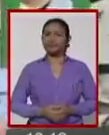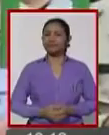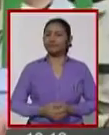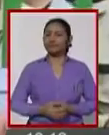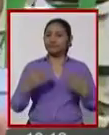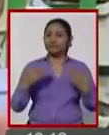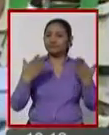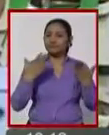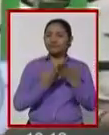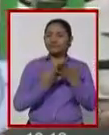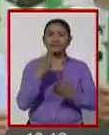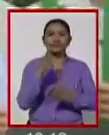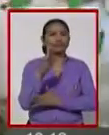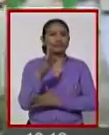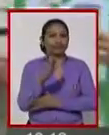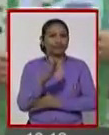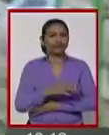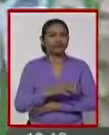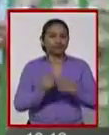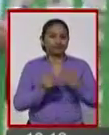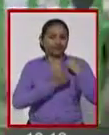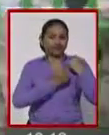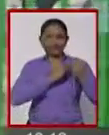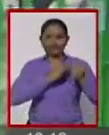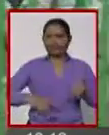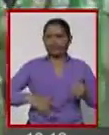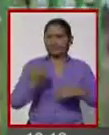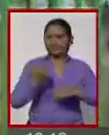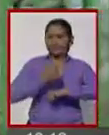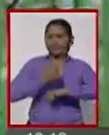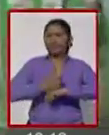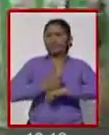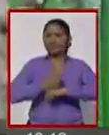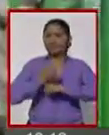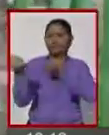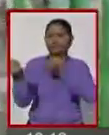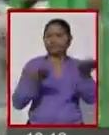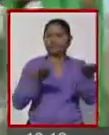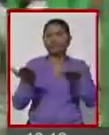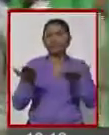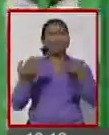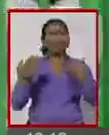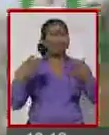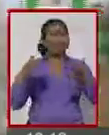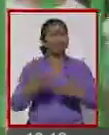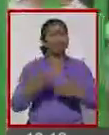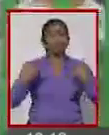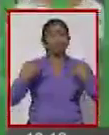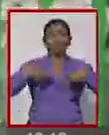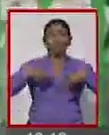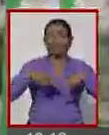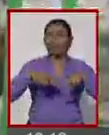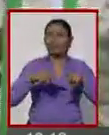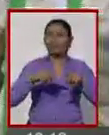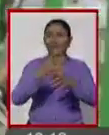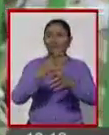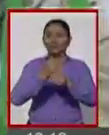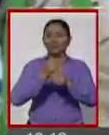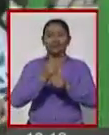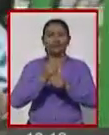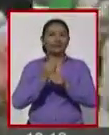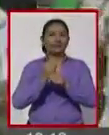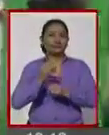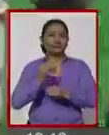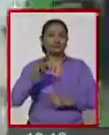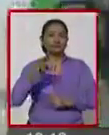Exactamente, Catarina, muy buenas tardes. Indicarles que los guardias municipales que se encuentran en servicio han procedido a tomar las instalaciones de la